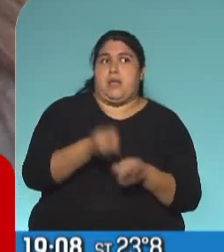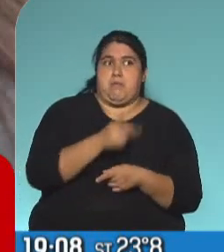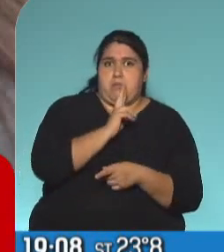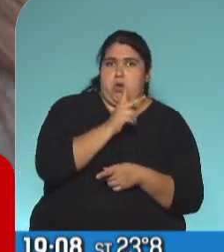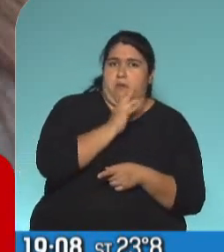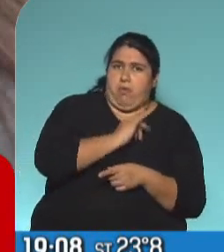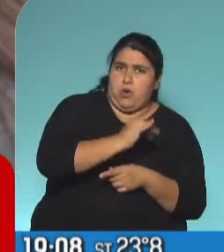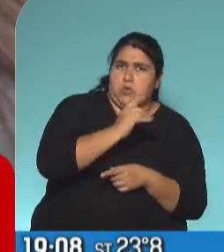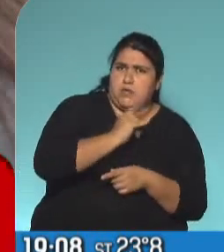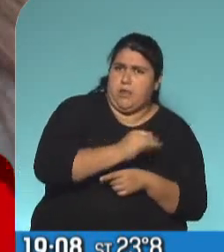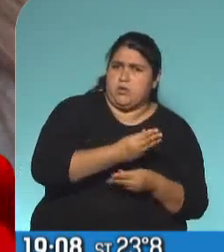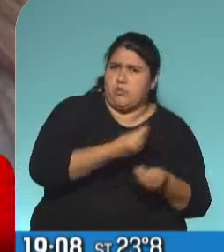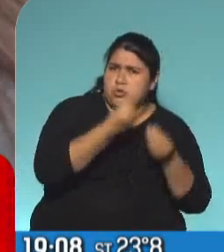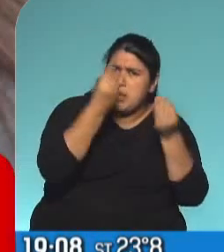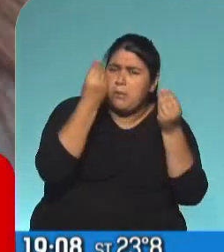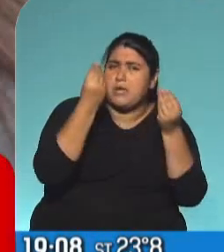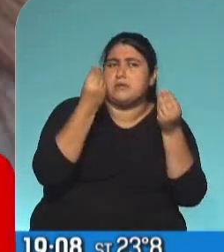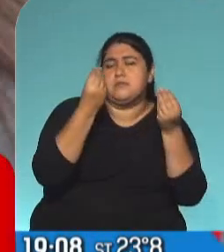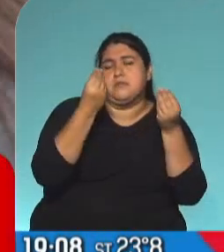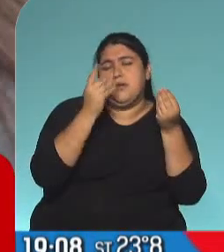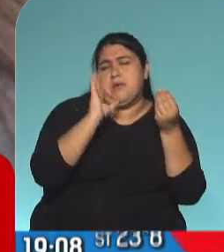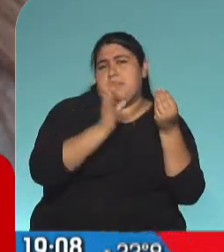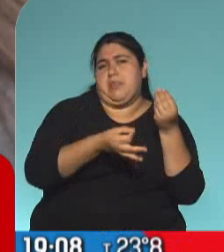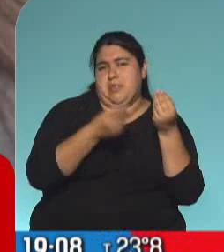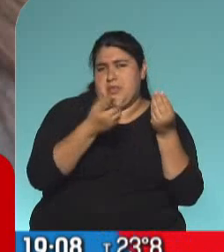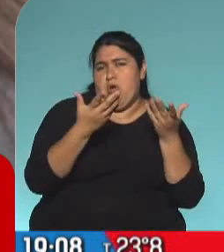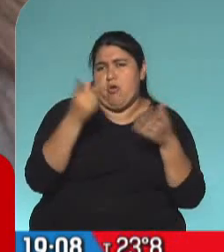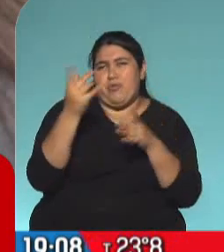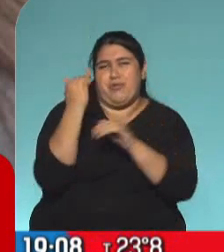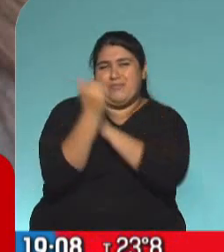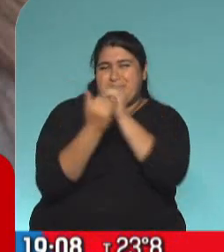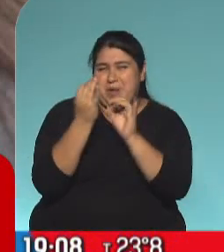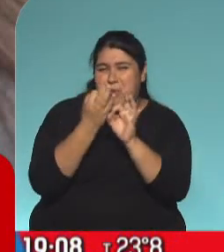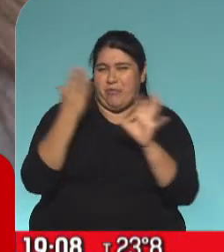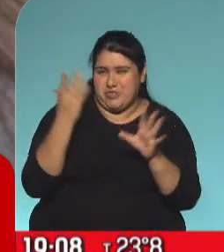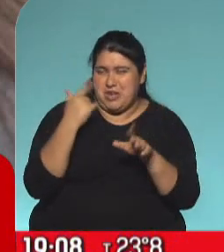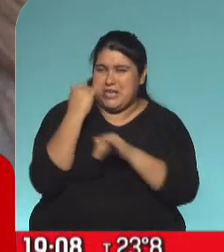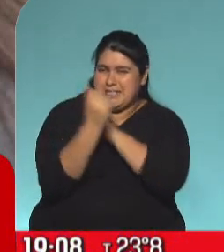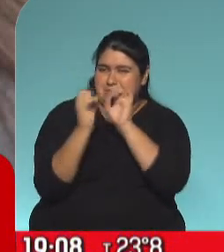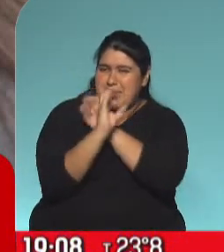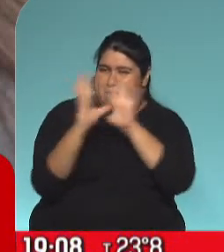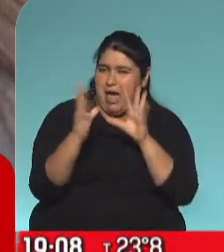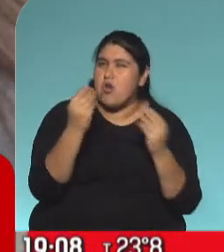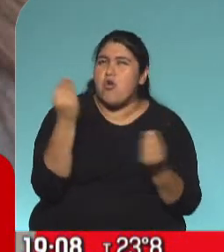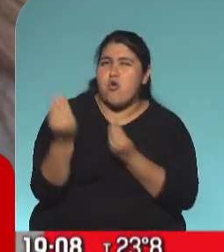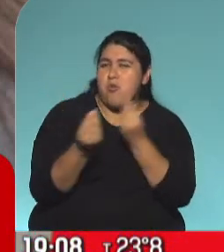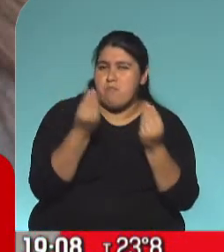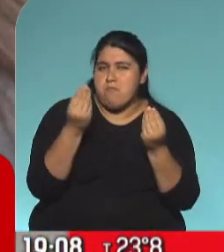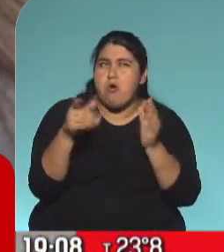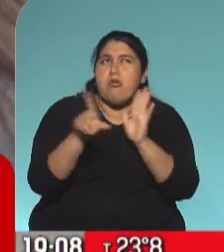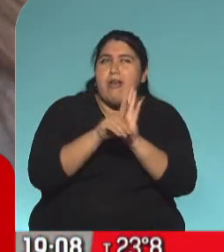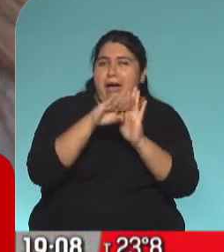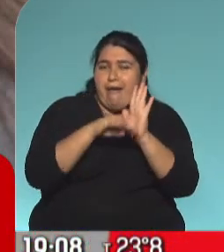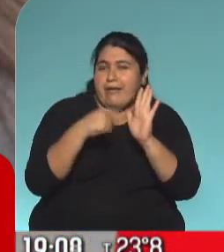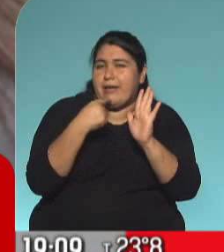víctima, porque se entiende perfectamente desde tu descripción profesional y todo lo que el marco que hay alrededor,